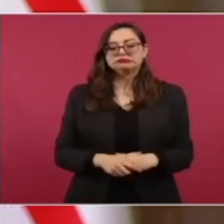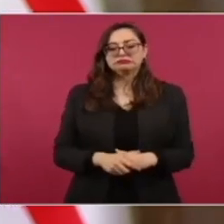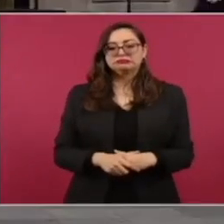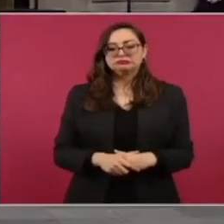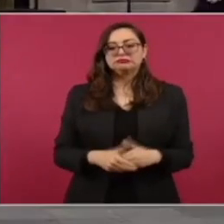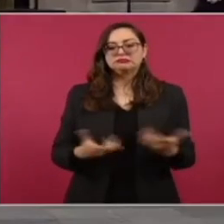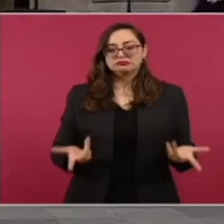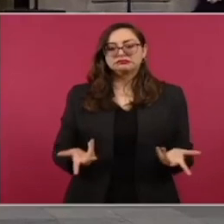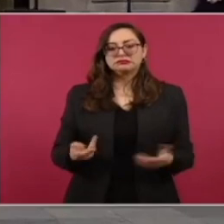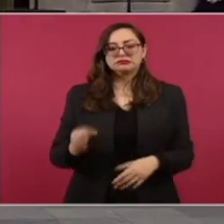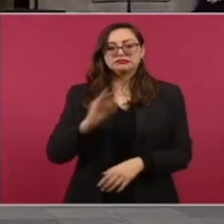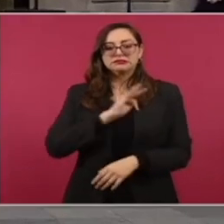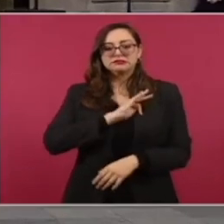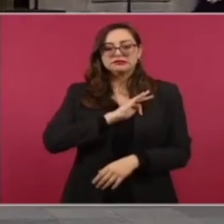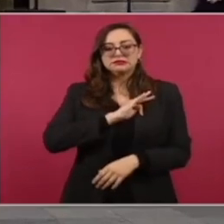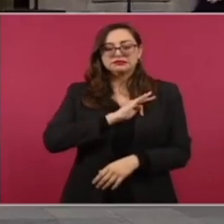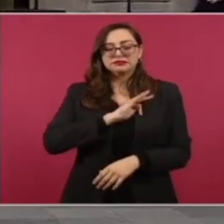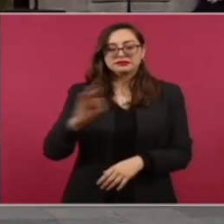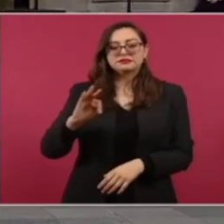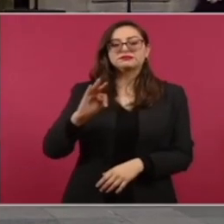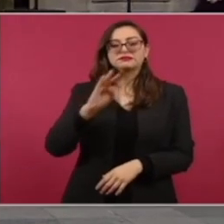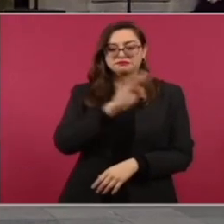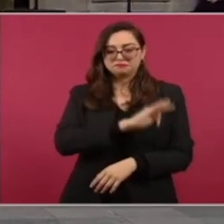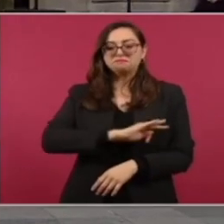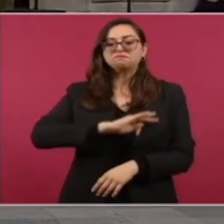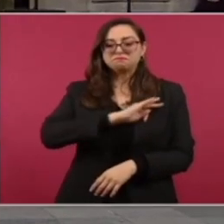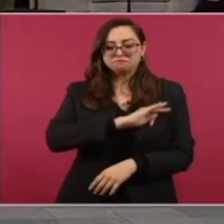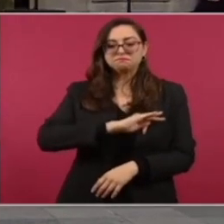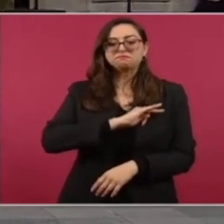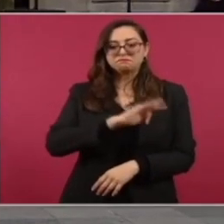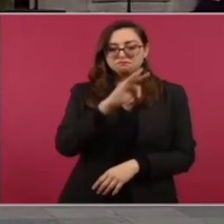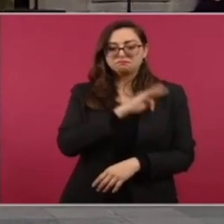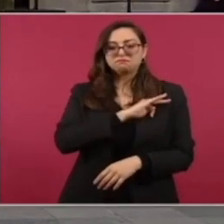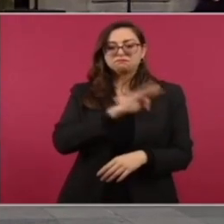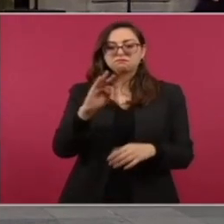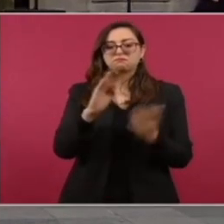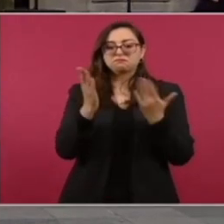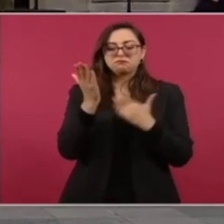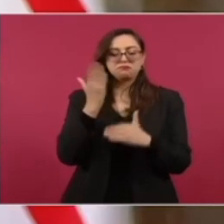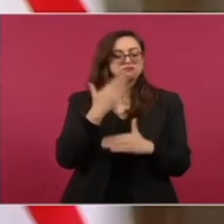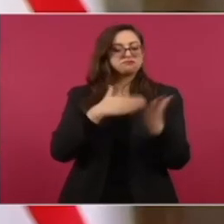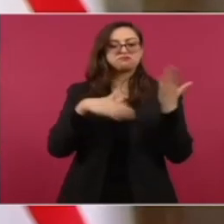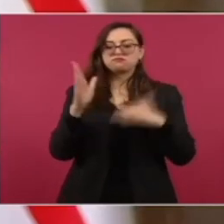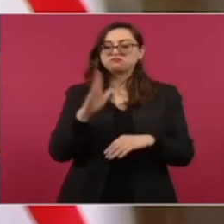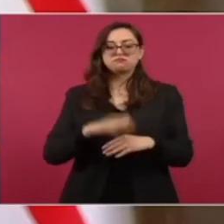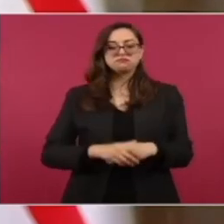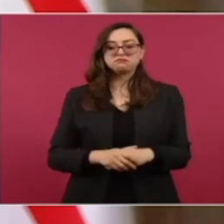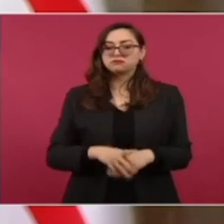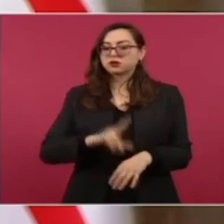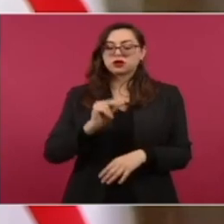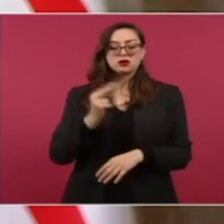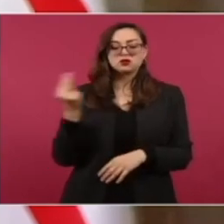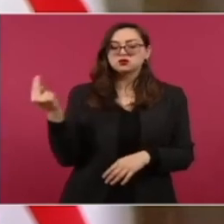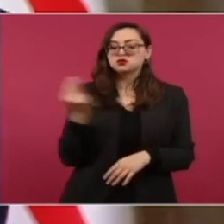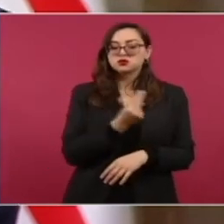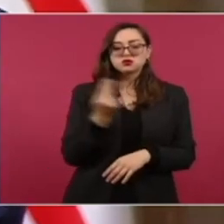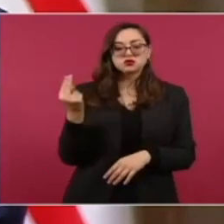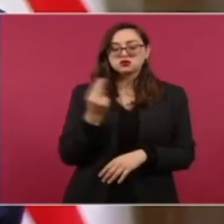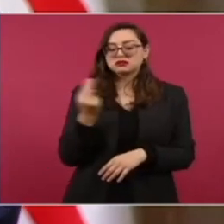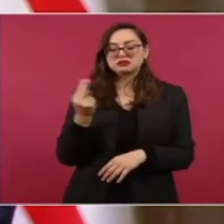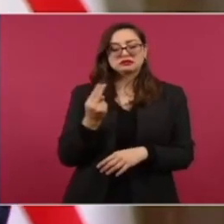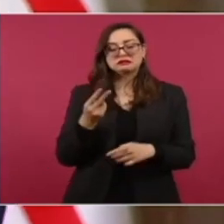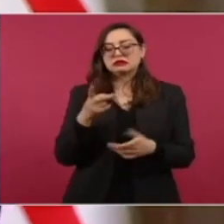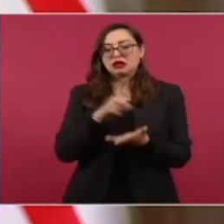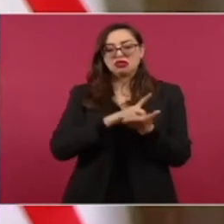ser feliz, se puede triunfar sin necesidad de caer en esas